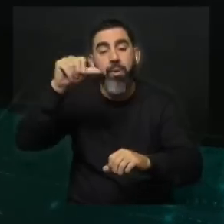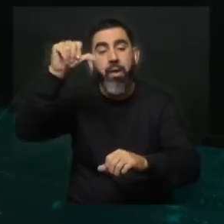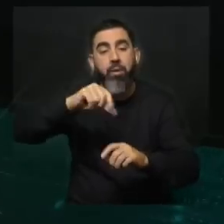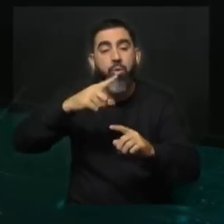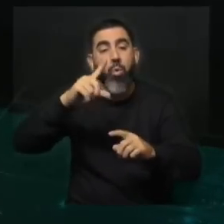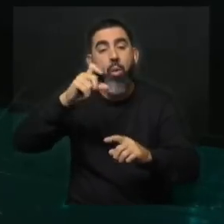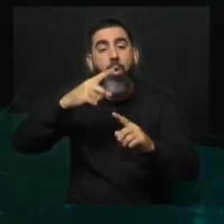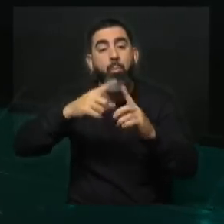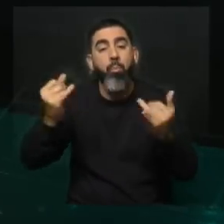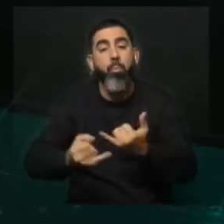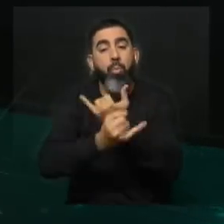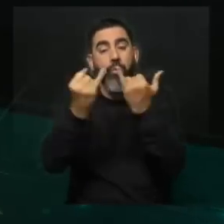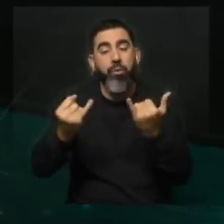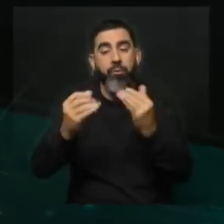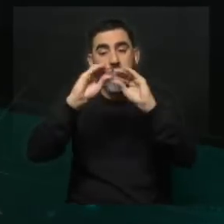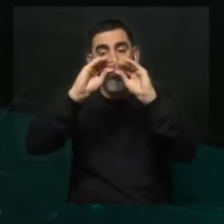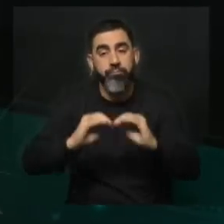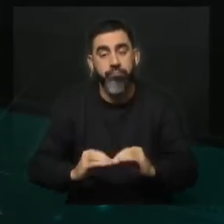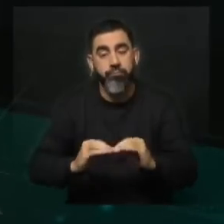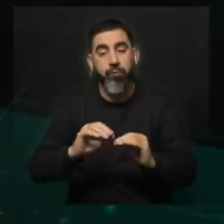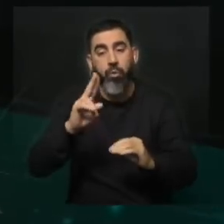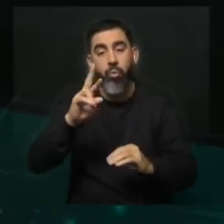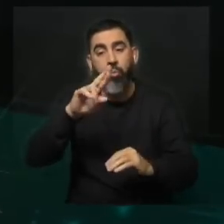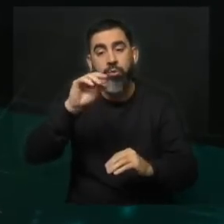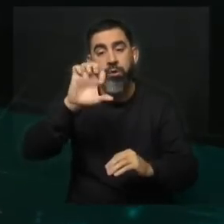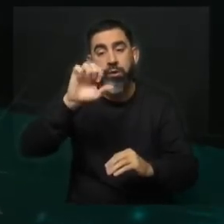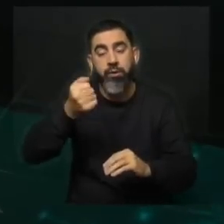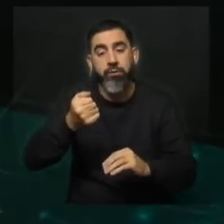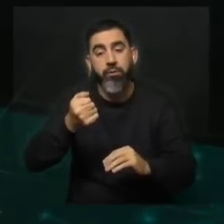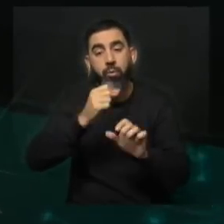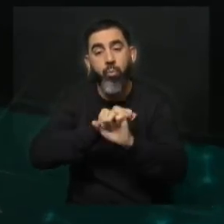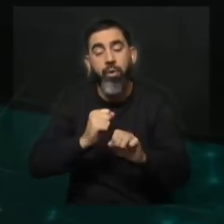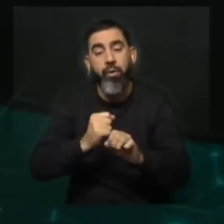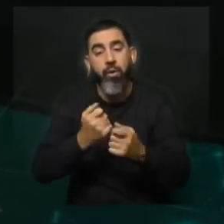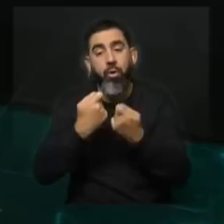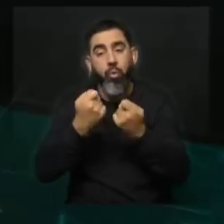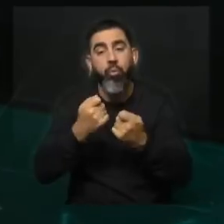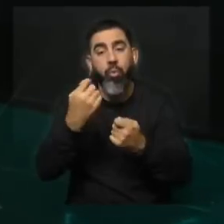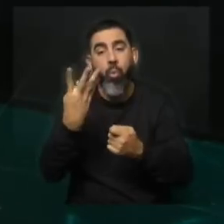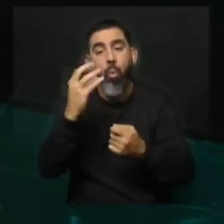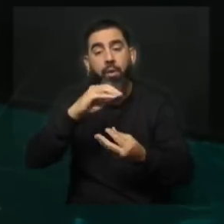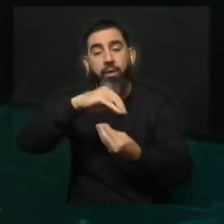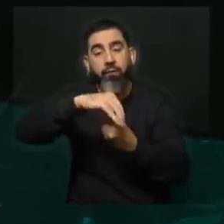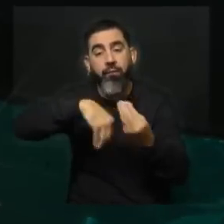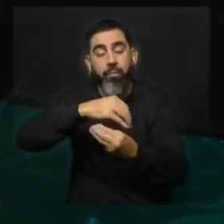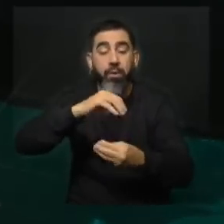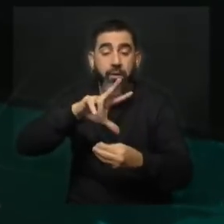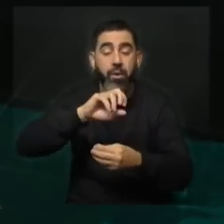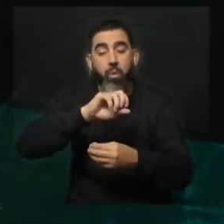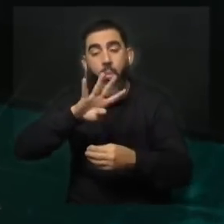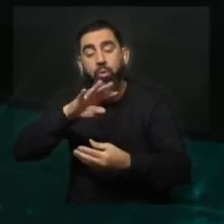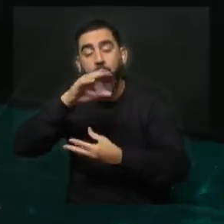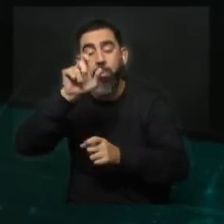de agua por día según el cálculo de la urcea este volumen equivale al consumo diario de alrededor de 40 familias de tres a cuatro